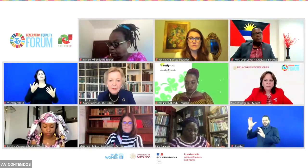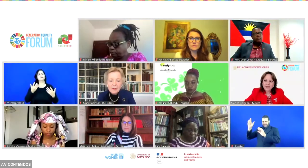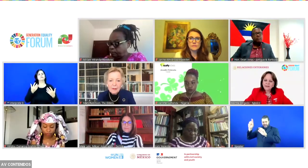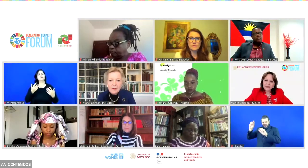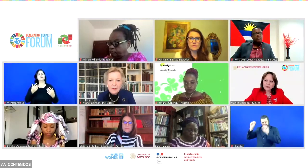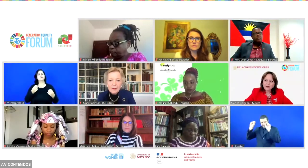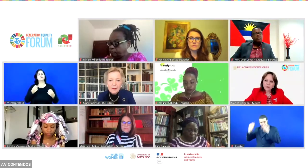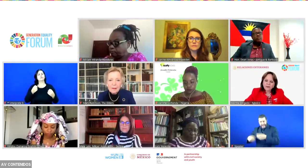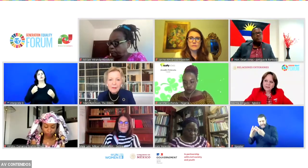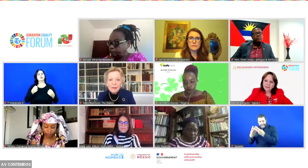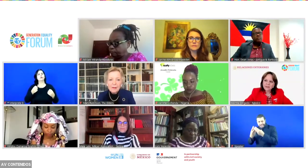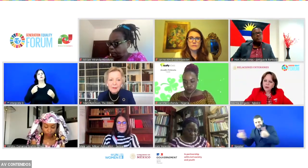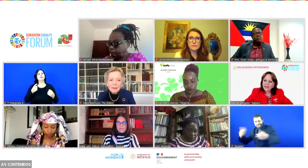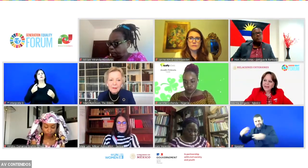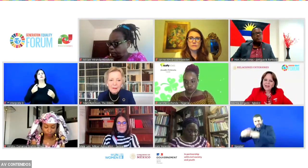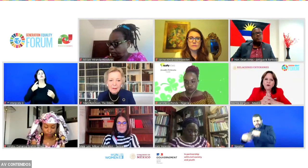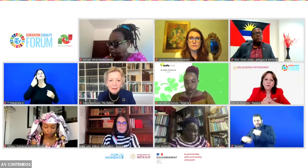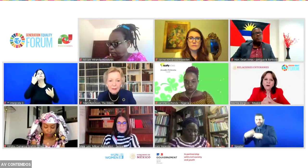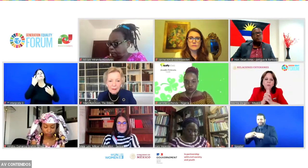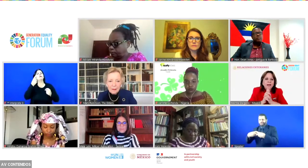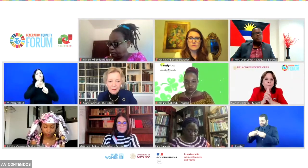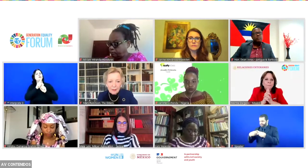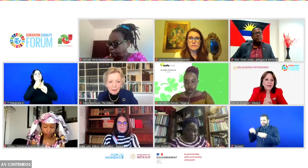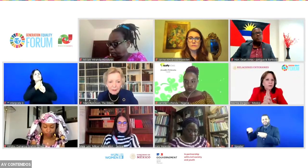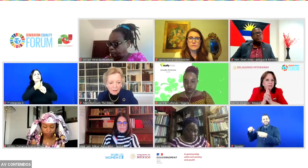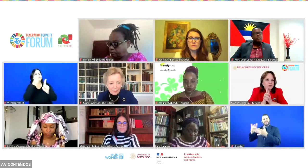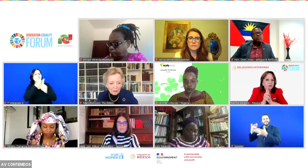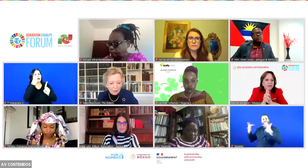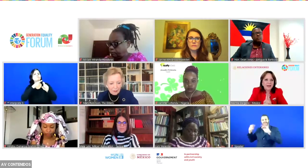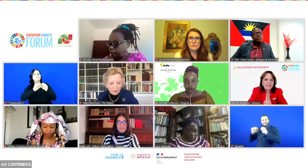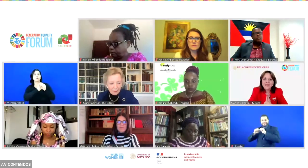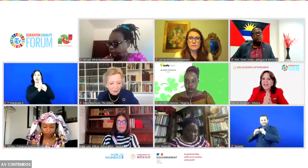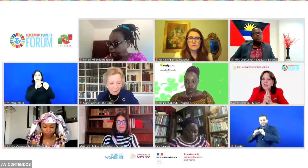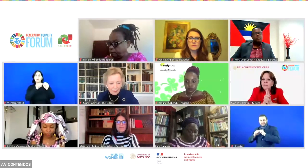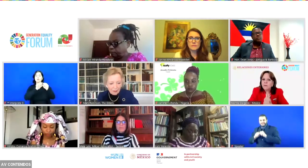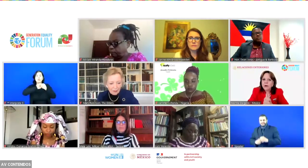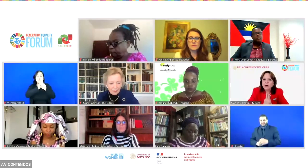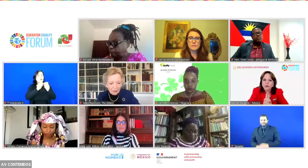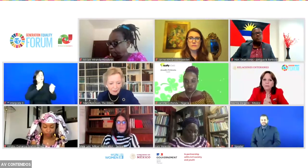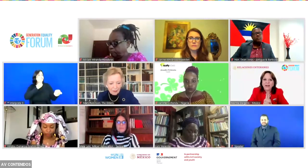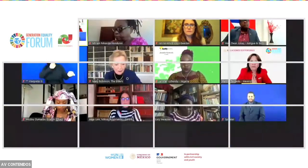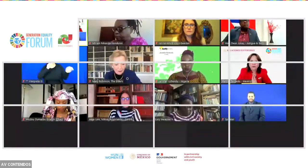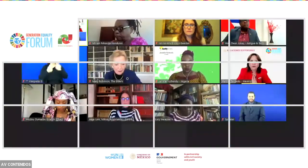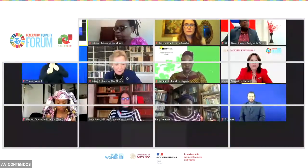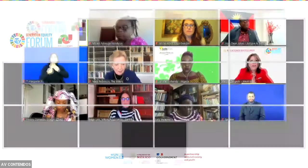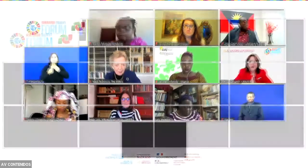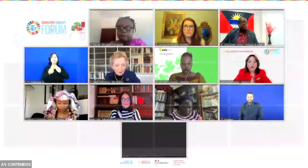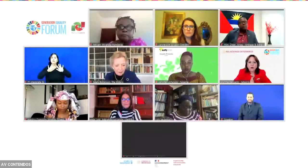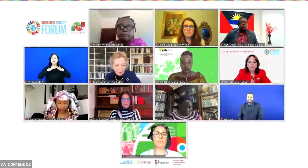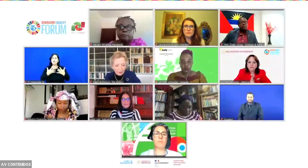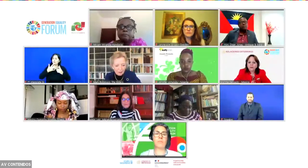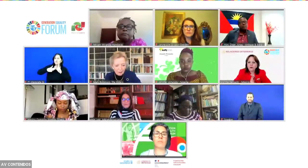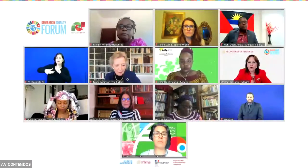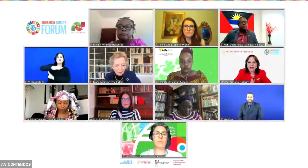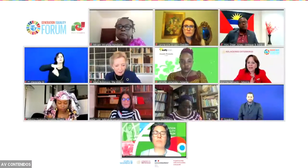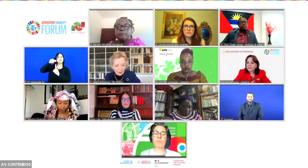que ha tenido el COVID-19 en la forma como han cambiado nuestras sociedades en muy corto plazo. No lo hemos